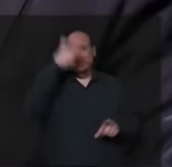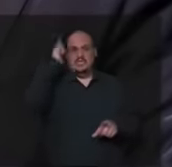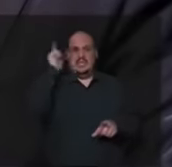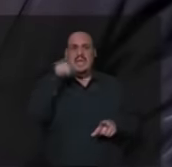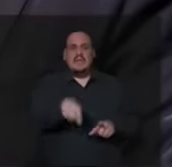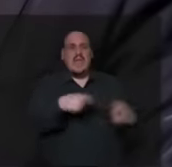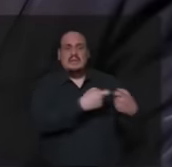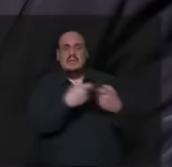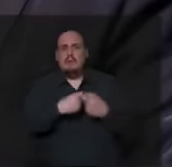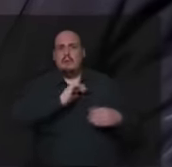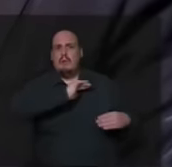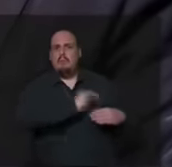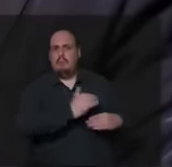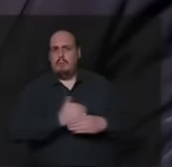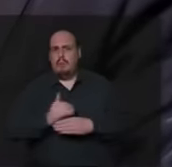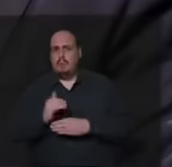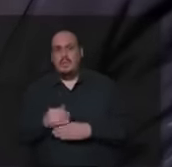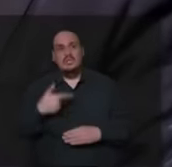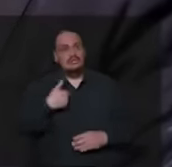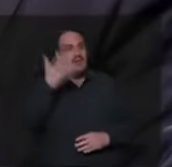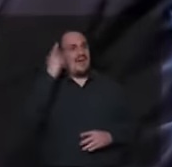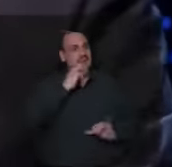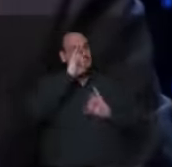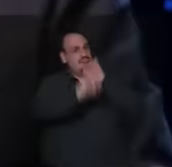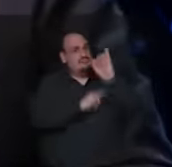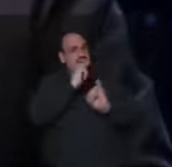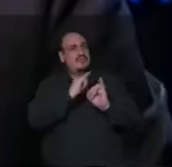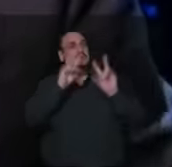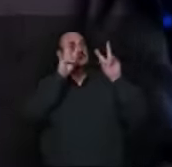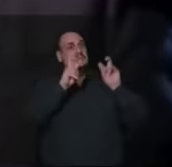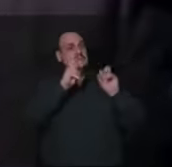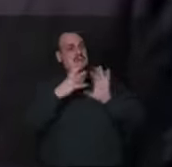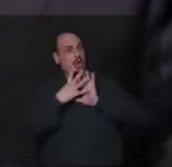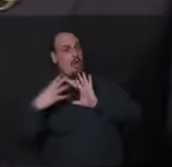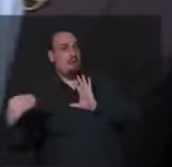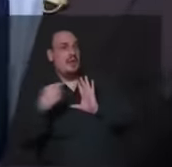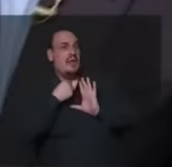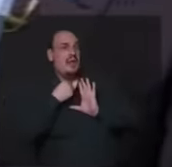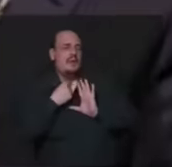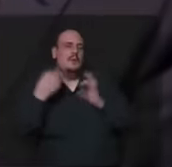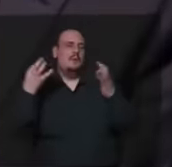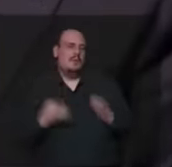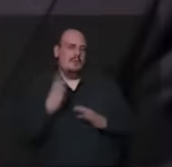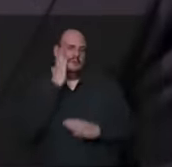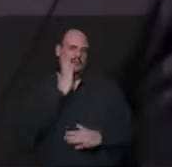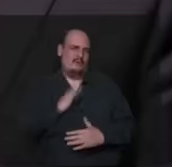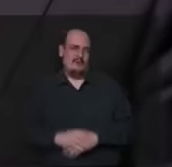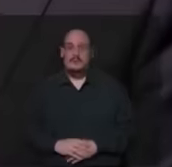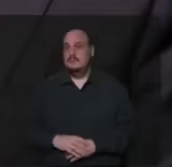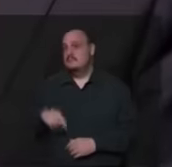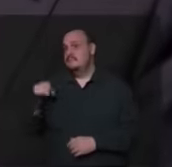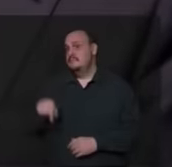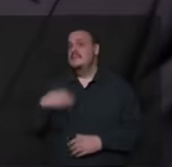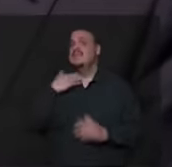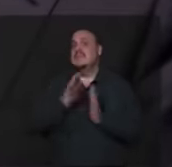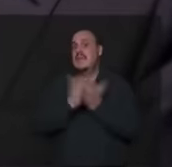industricidio. Por lo tanto, si querés citar mis referencias, hacelo bien. Javier, no puedo citar tus referencias bien porque el último libro